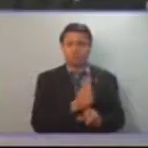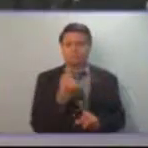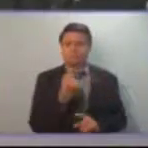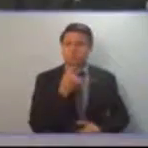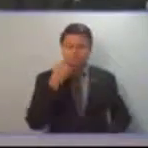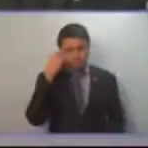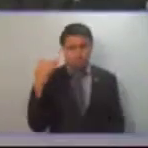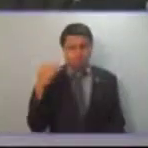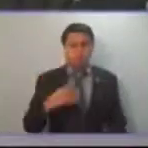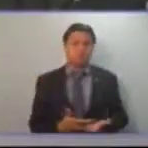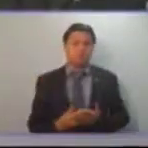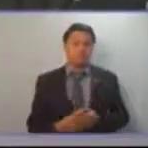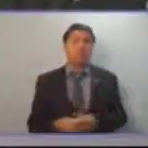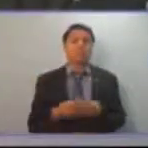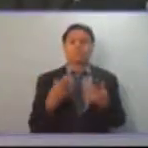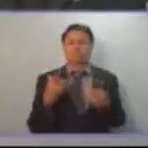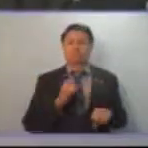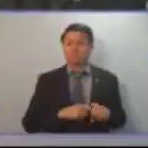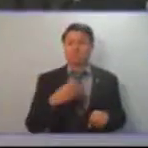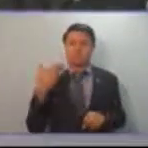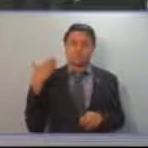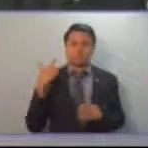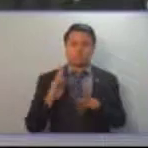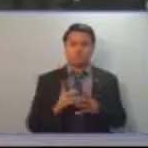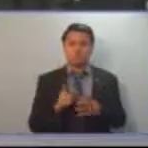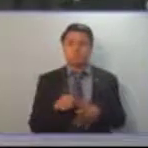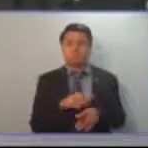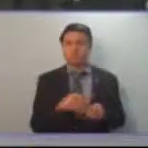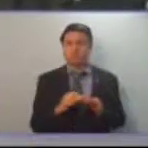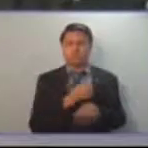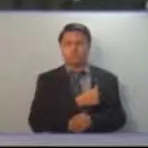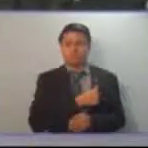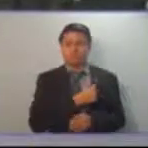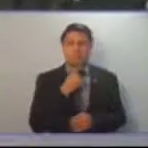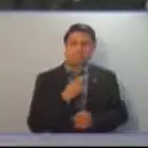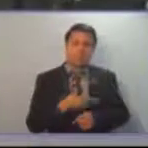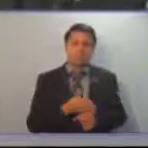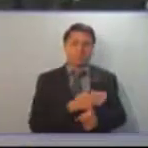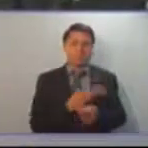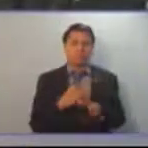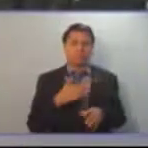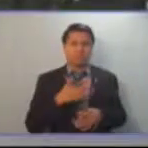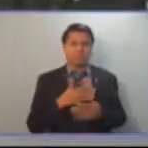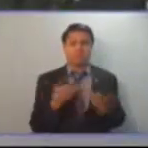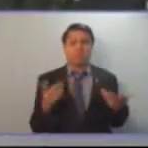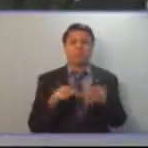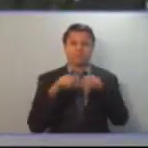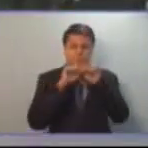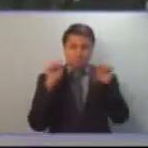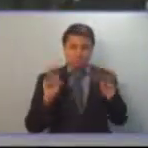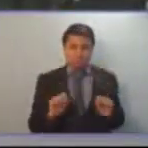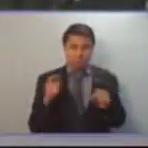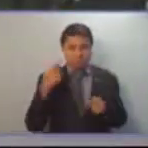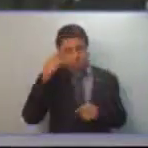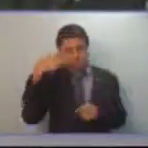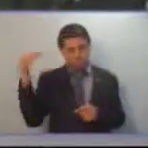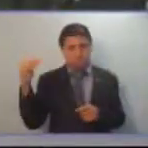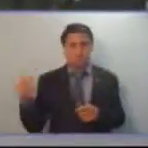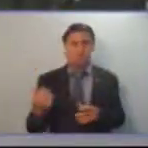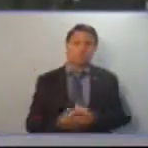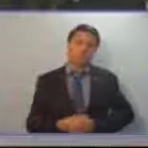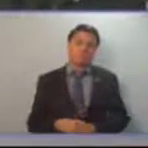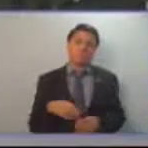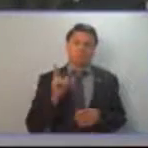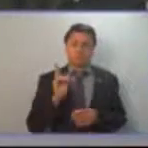o el ejército. Dejaron de tener ese rol que antes lo tenían, porque el sistema político y la